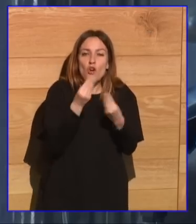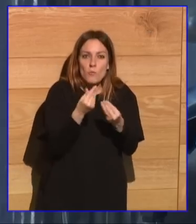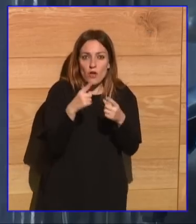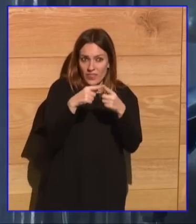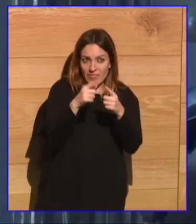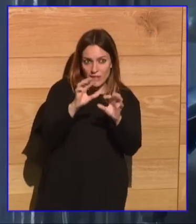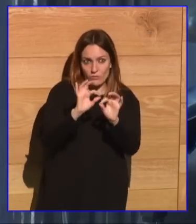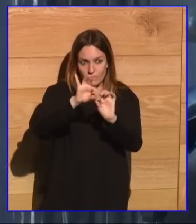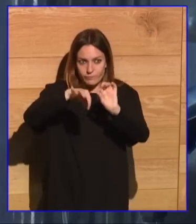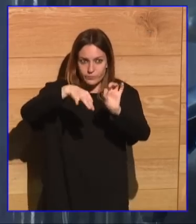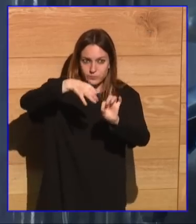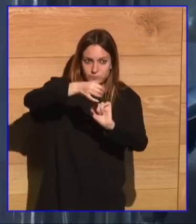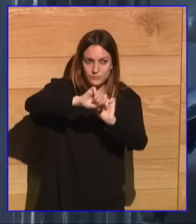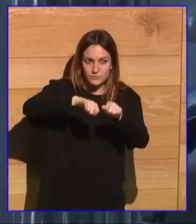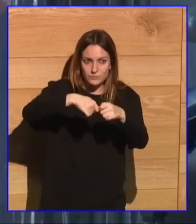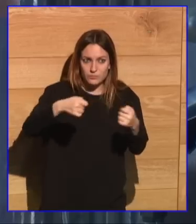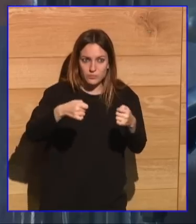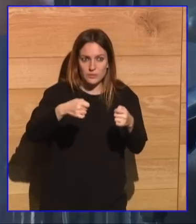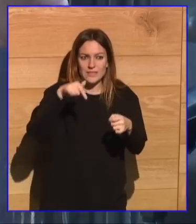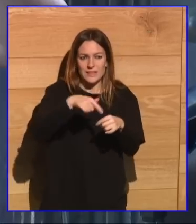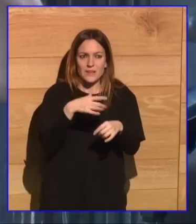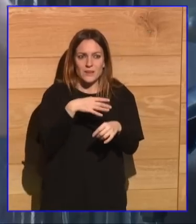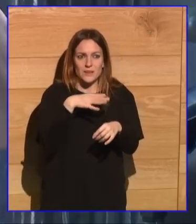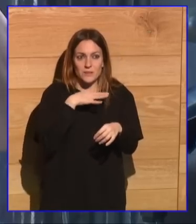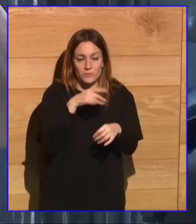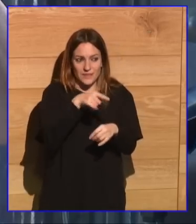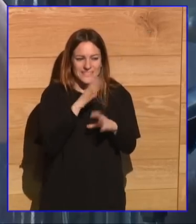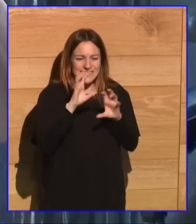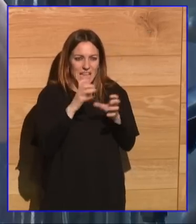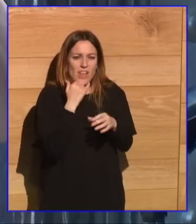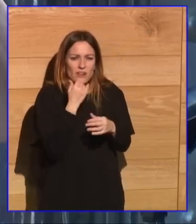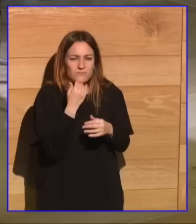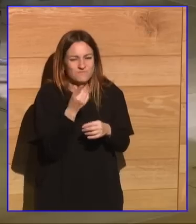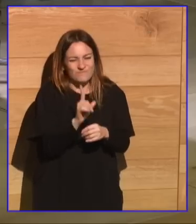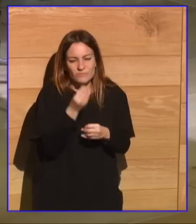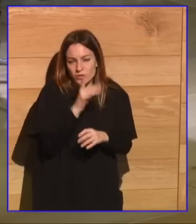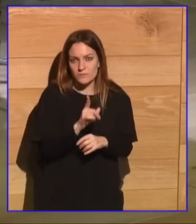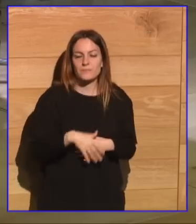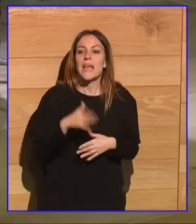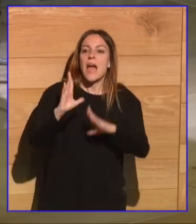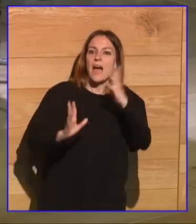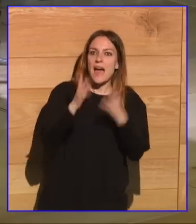dejando el hueco del dedo por a lo mejor esto no es muy radiofónico, ¿no? Arde Mississippi,